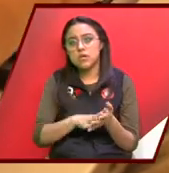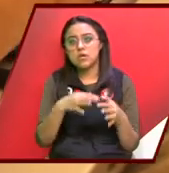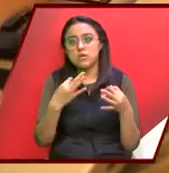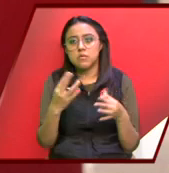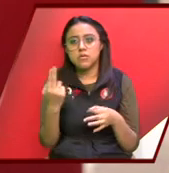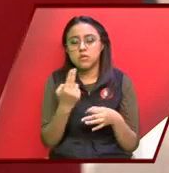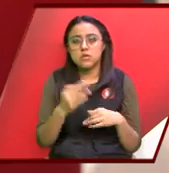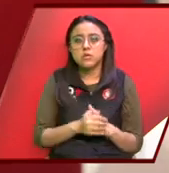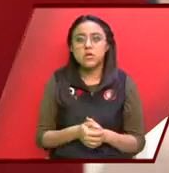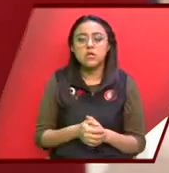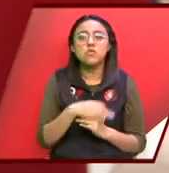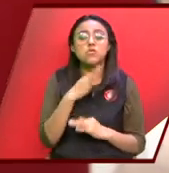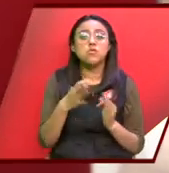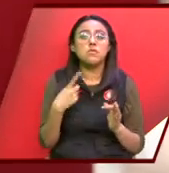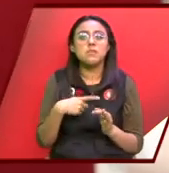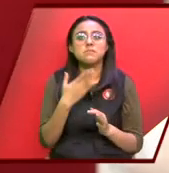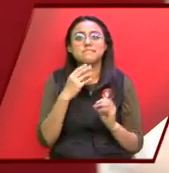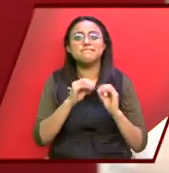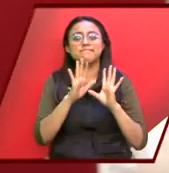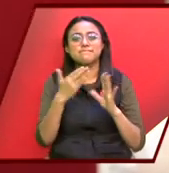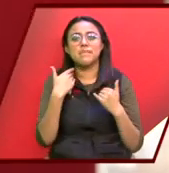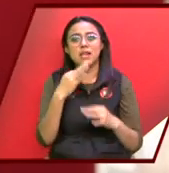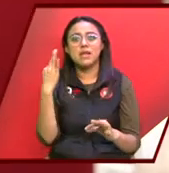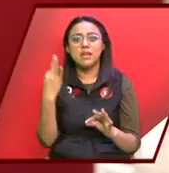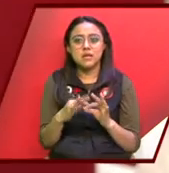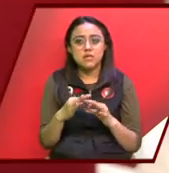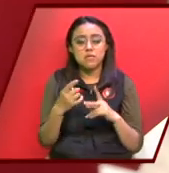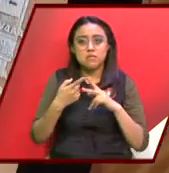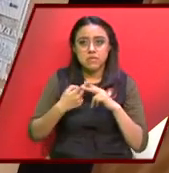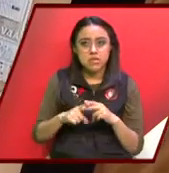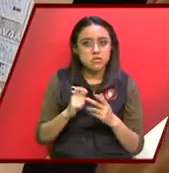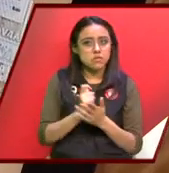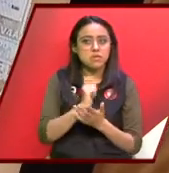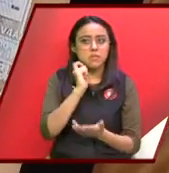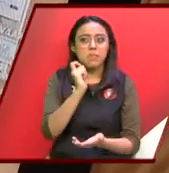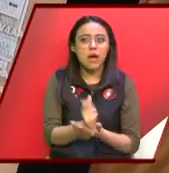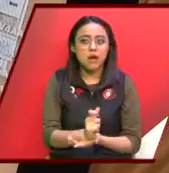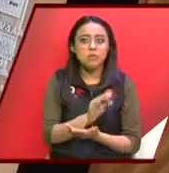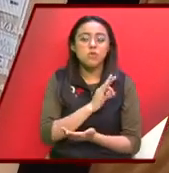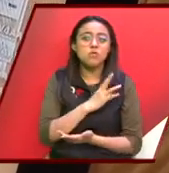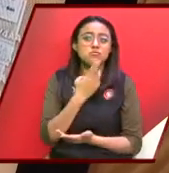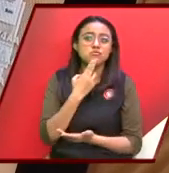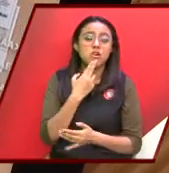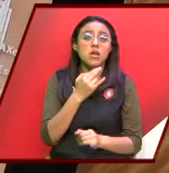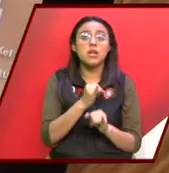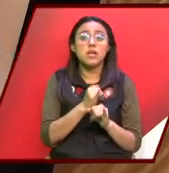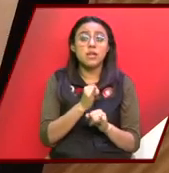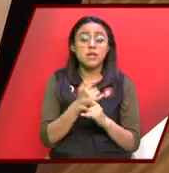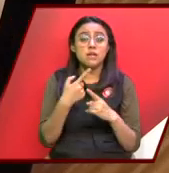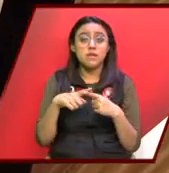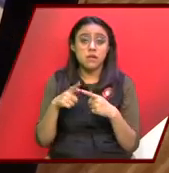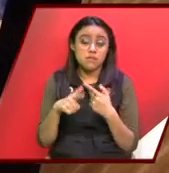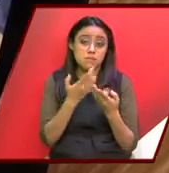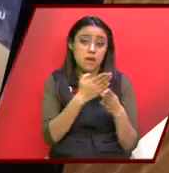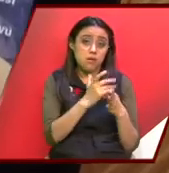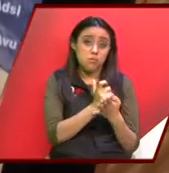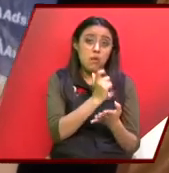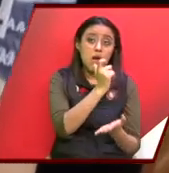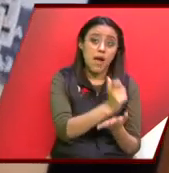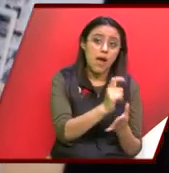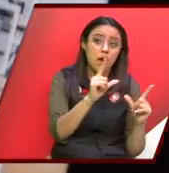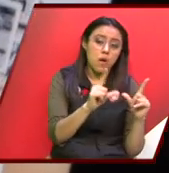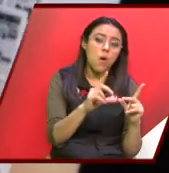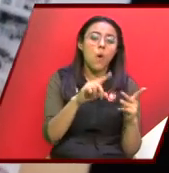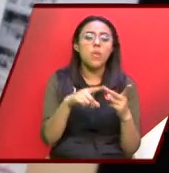documento. Todo debe estar correcto y listo. Ahora solo hay que pagar. Se puede hacer en línea con ayuda de alguna tarjeta bancaria o con un cobro